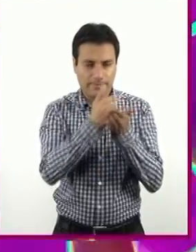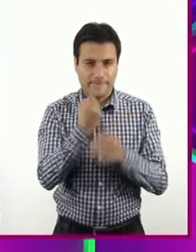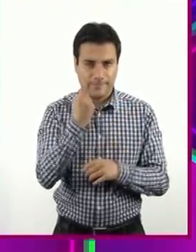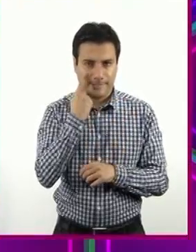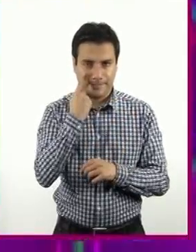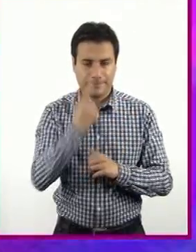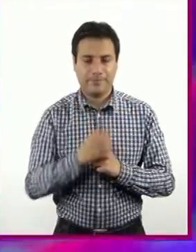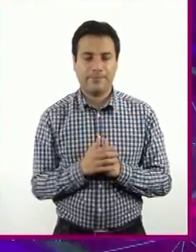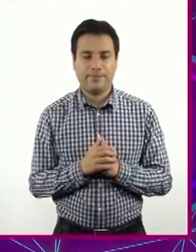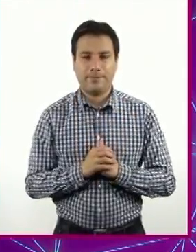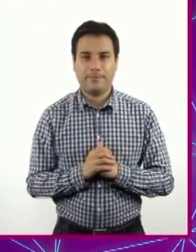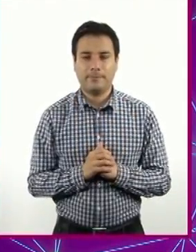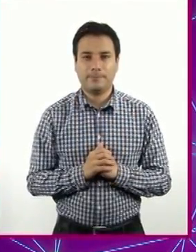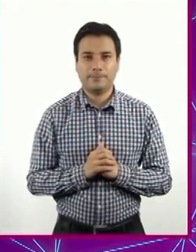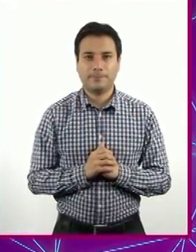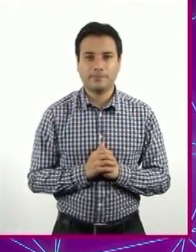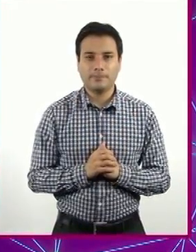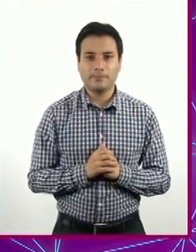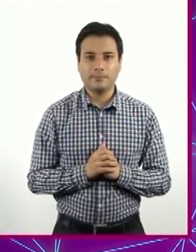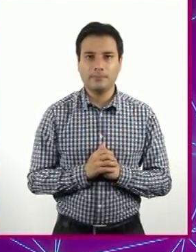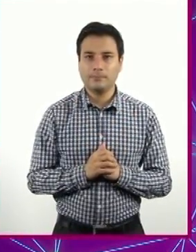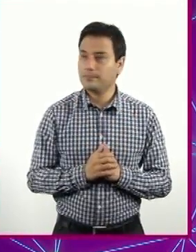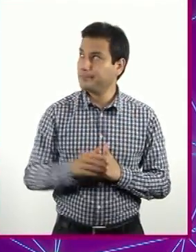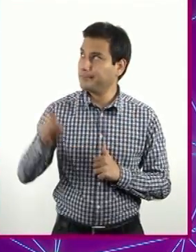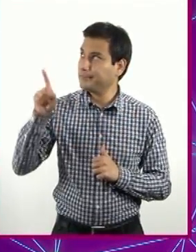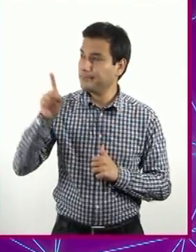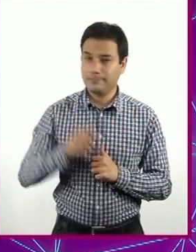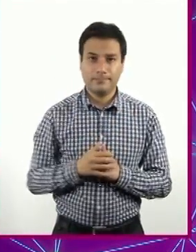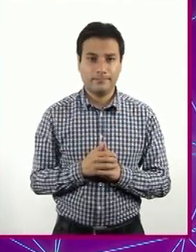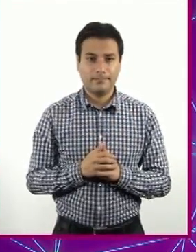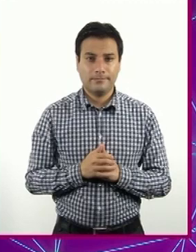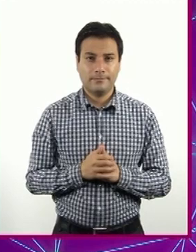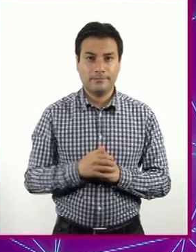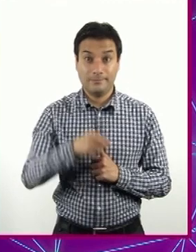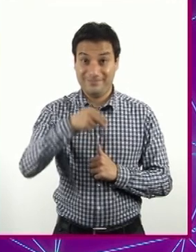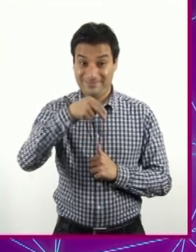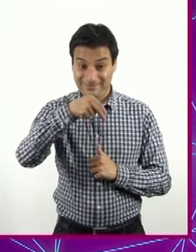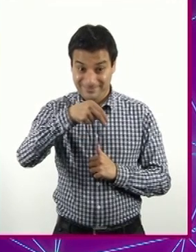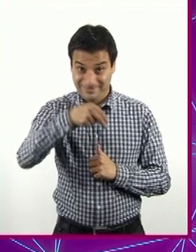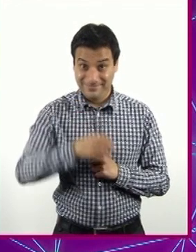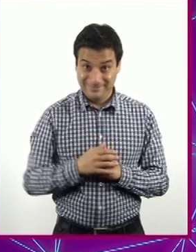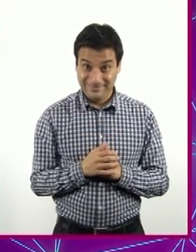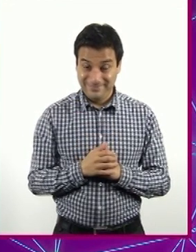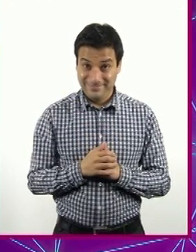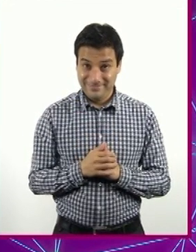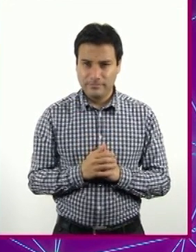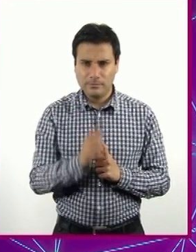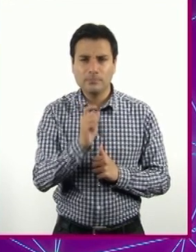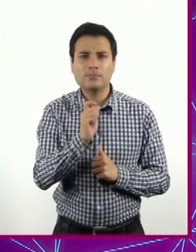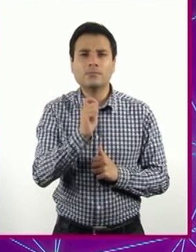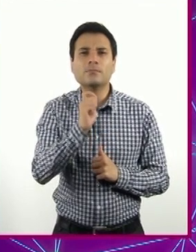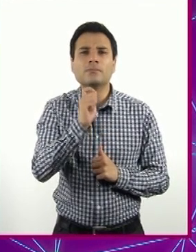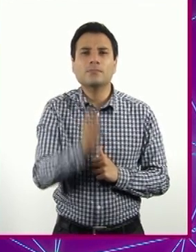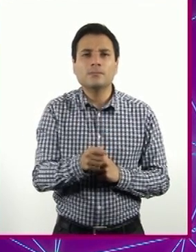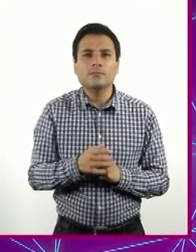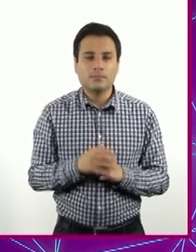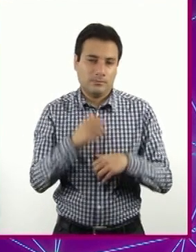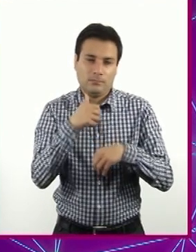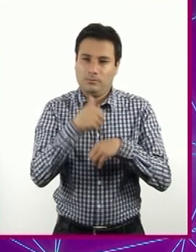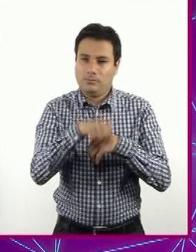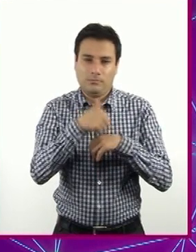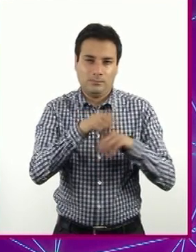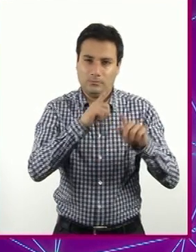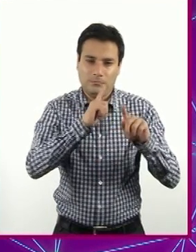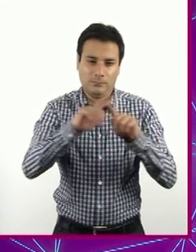términos. En la expresión algebraica n representa la posición de la sucesión